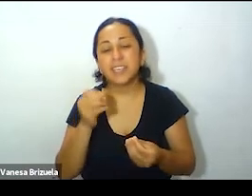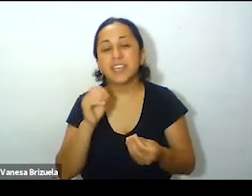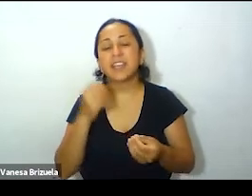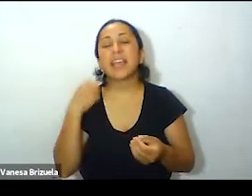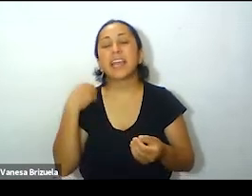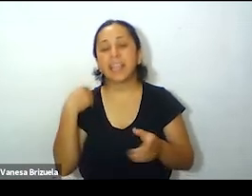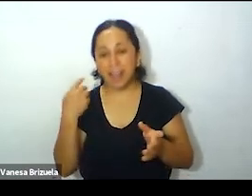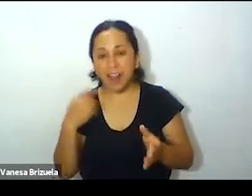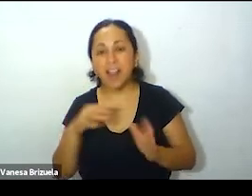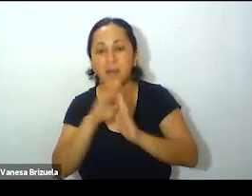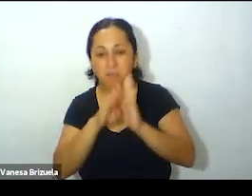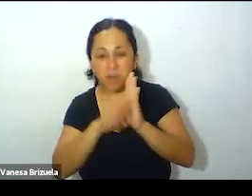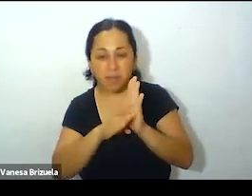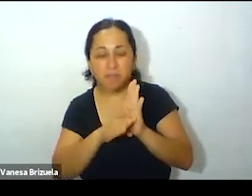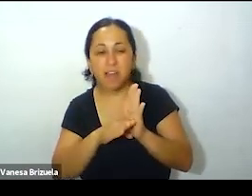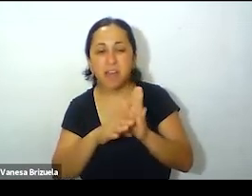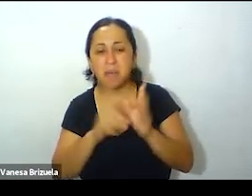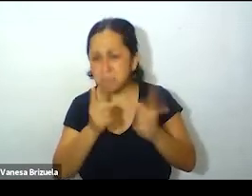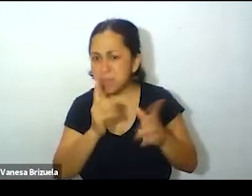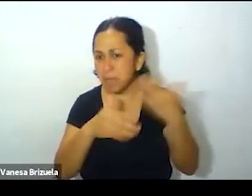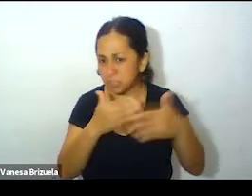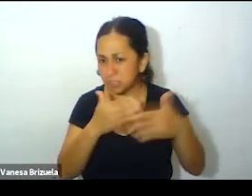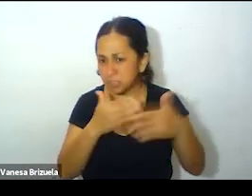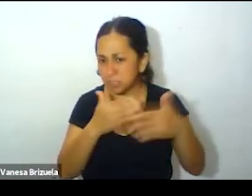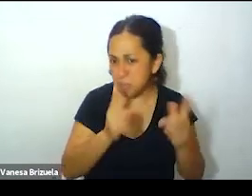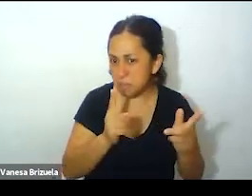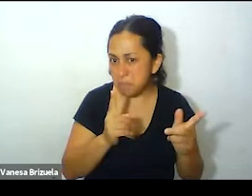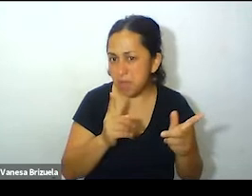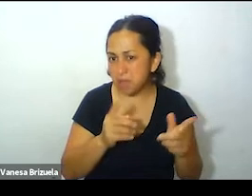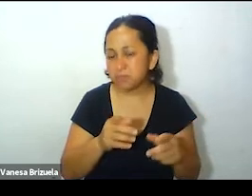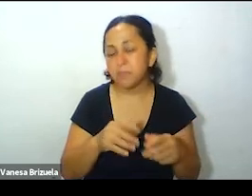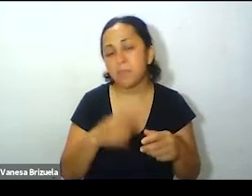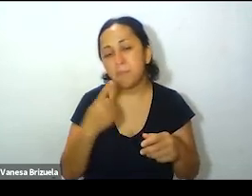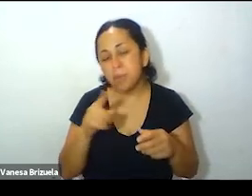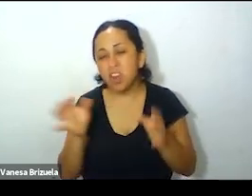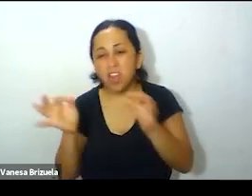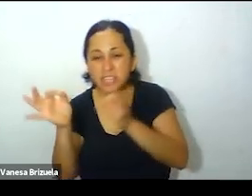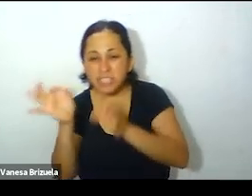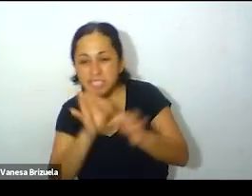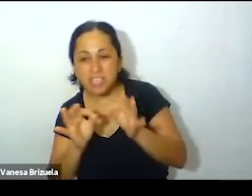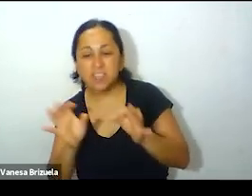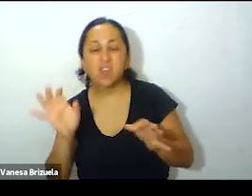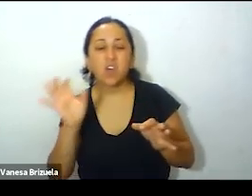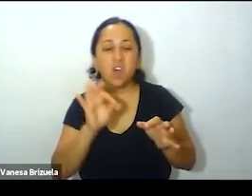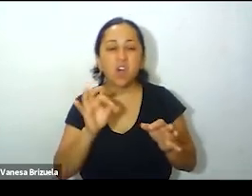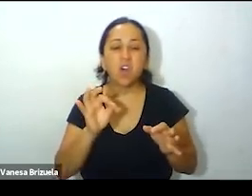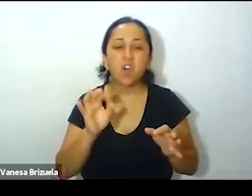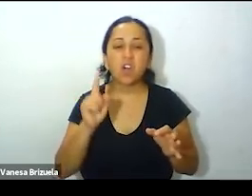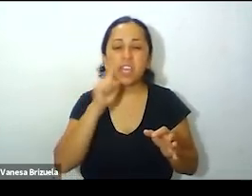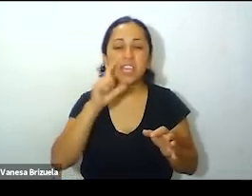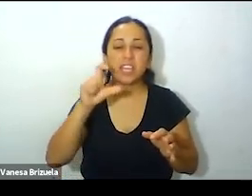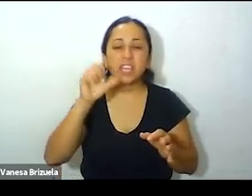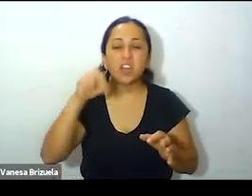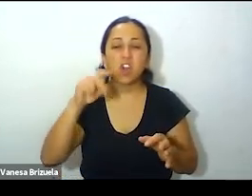fíjense que por lo general van a poder hacer las mismas acciones, pero el diseño o